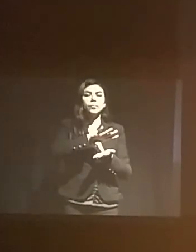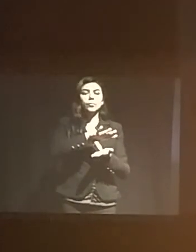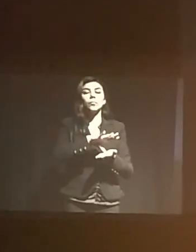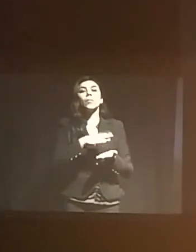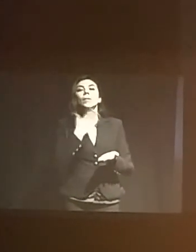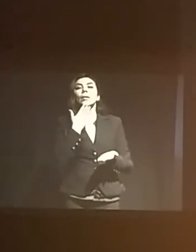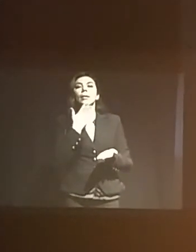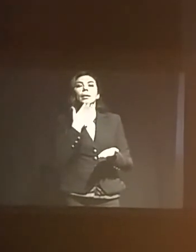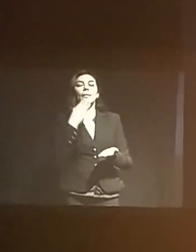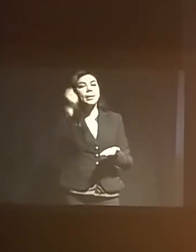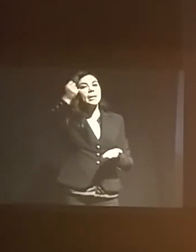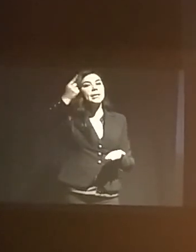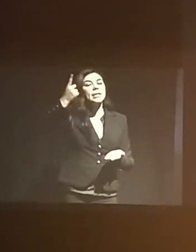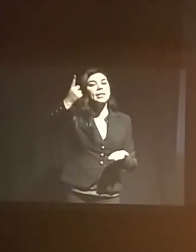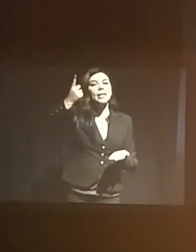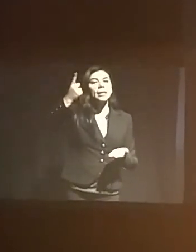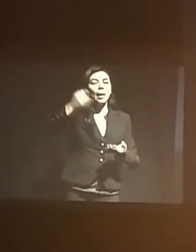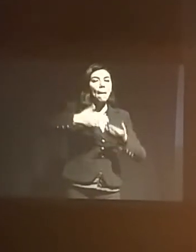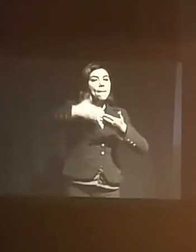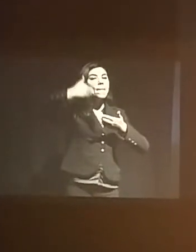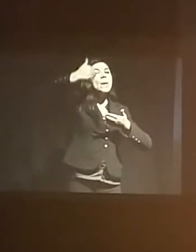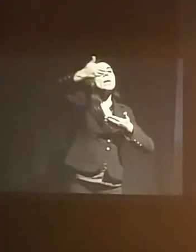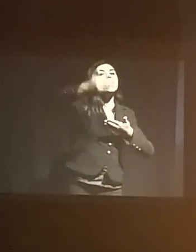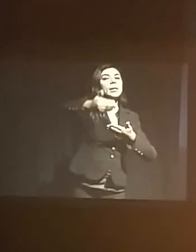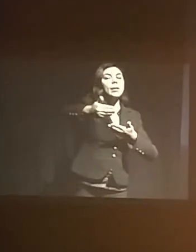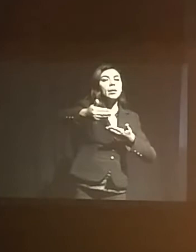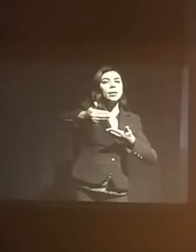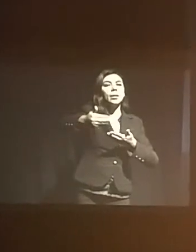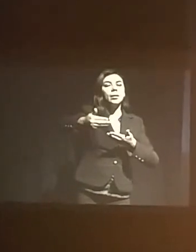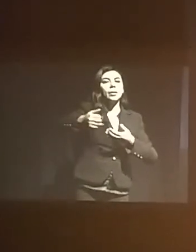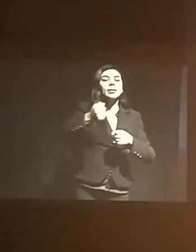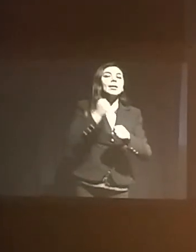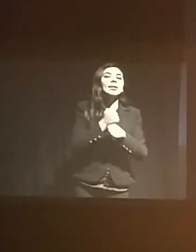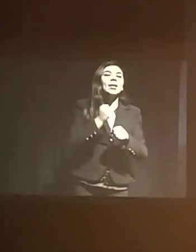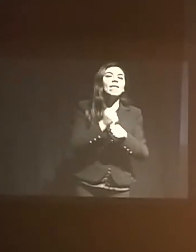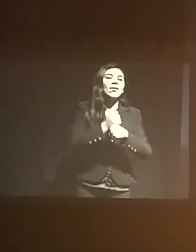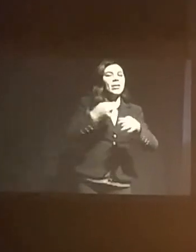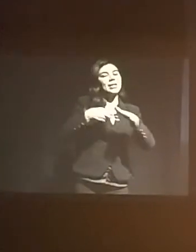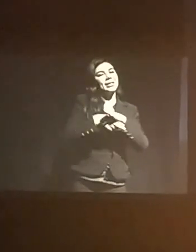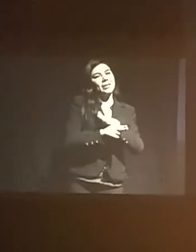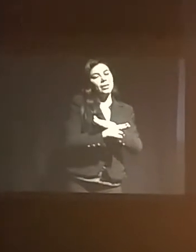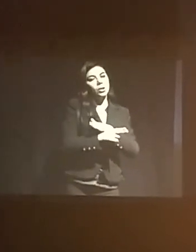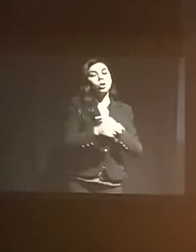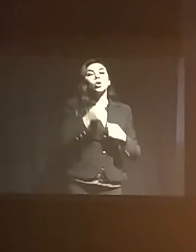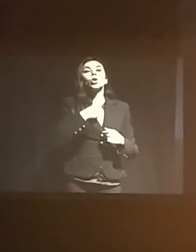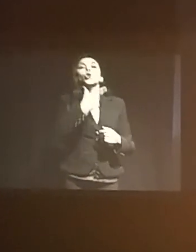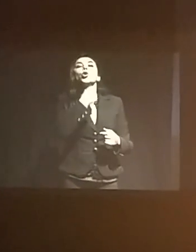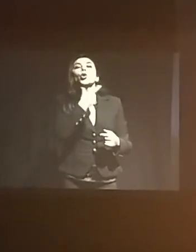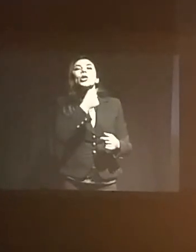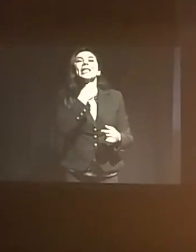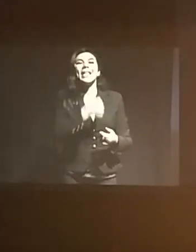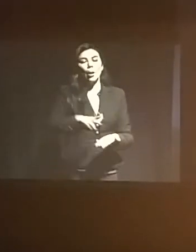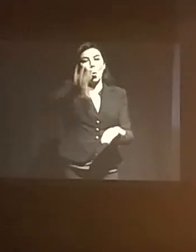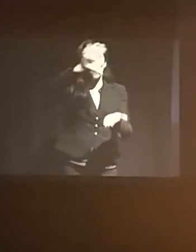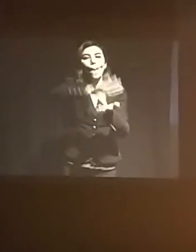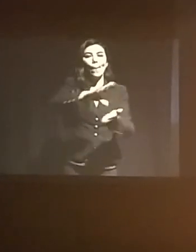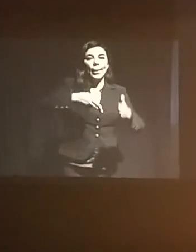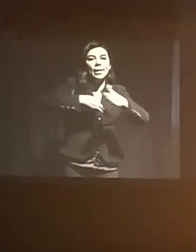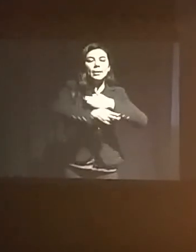esto también se entienda mucho más allá de la pequeña de la accesibilidad. Yo quiero un país